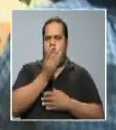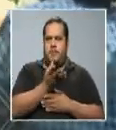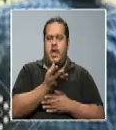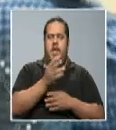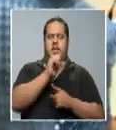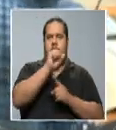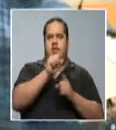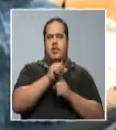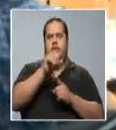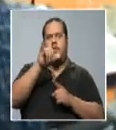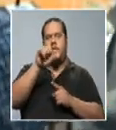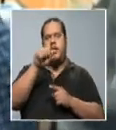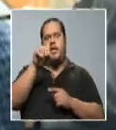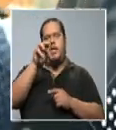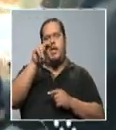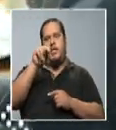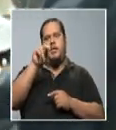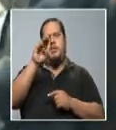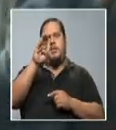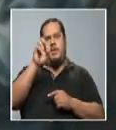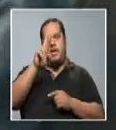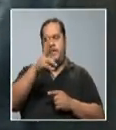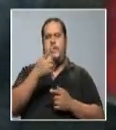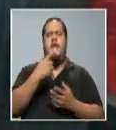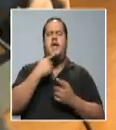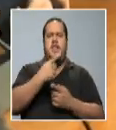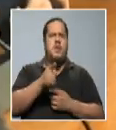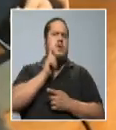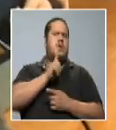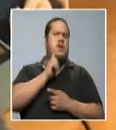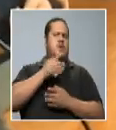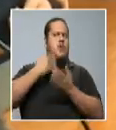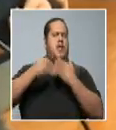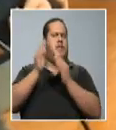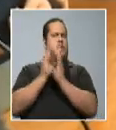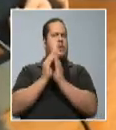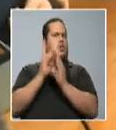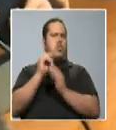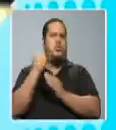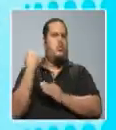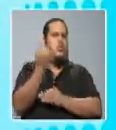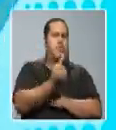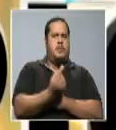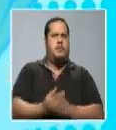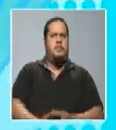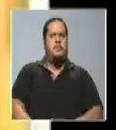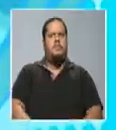caso Yamber. Patricia Mora lo encaró por engañar a la comisión el lunes anterior cuando no se presentó.